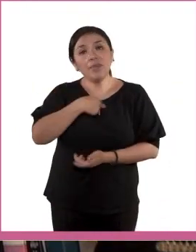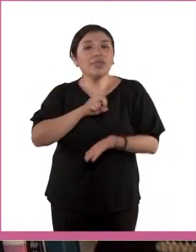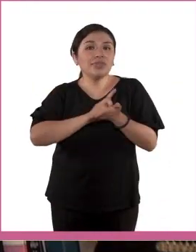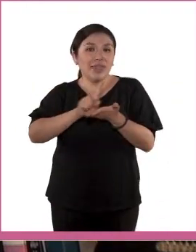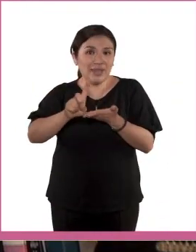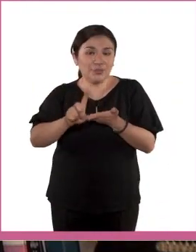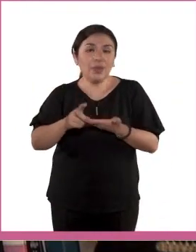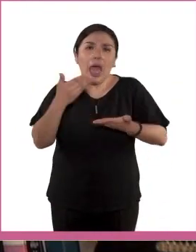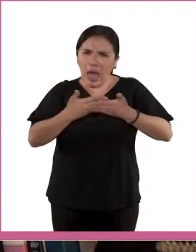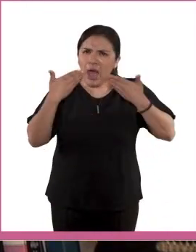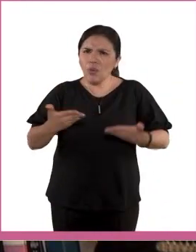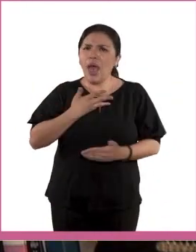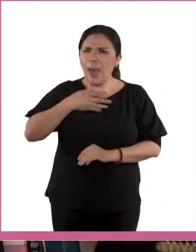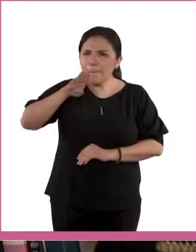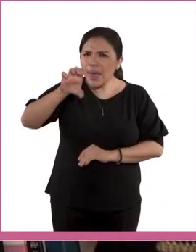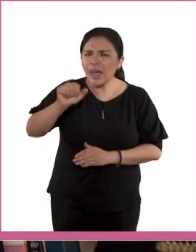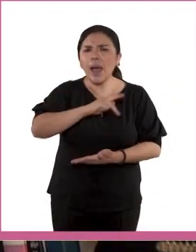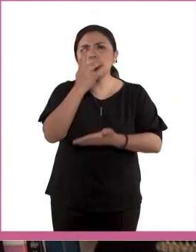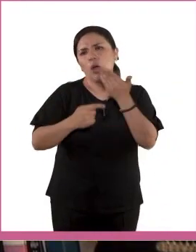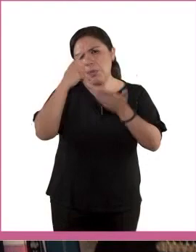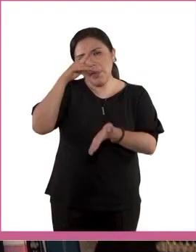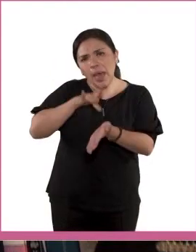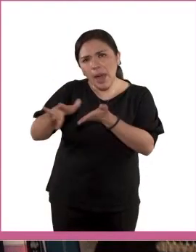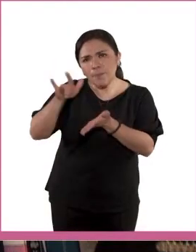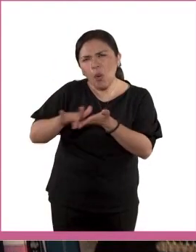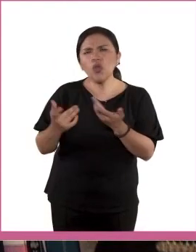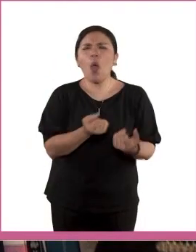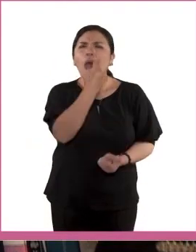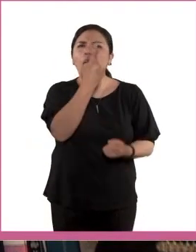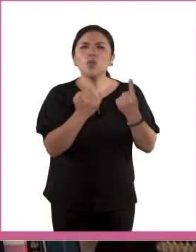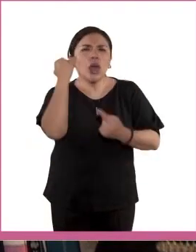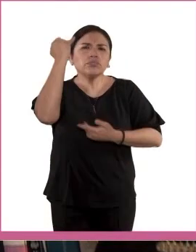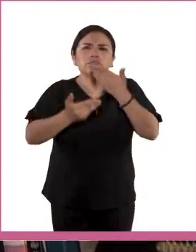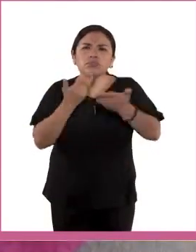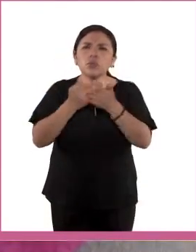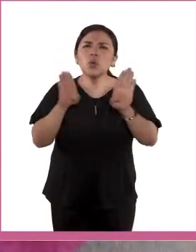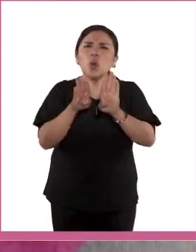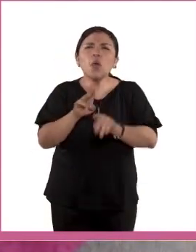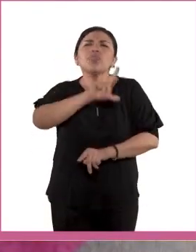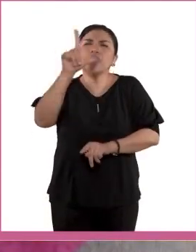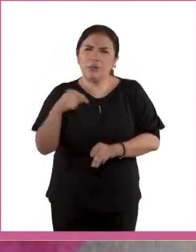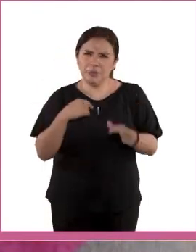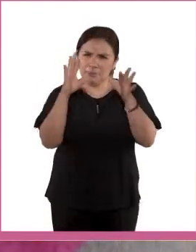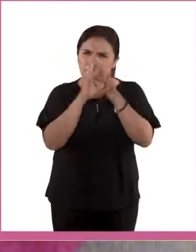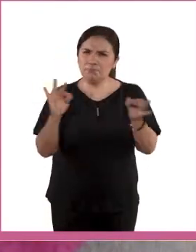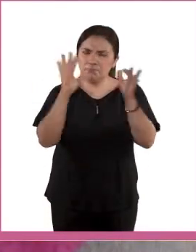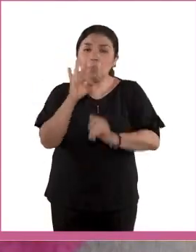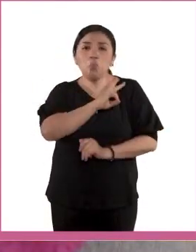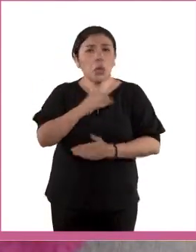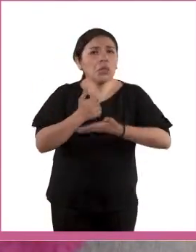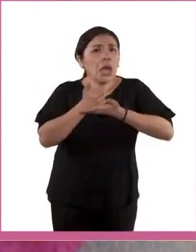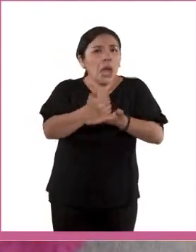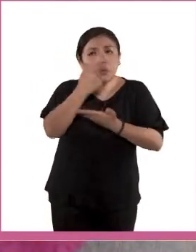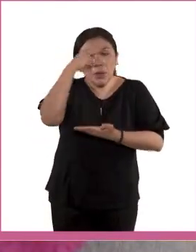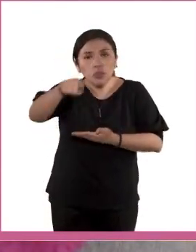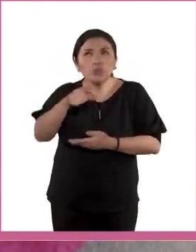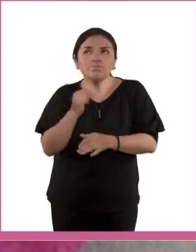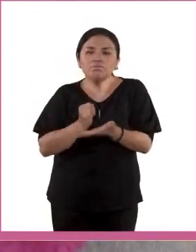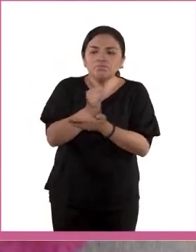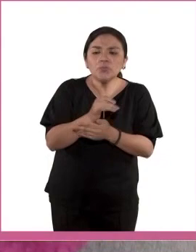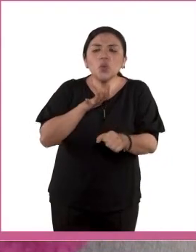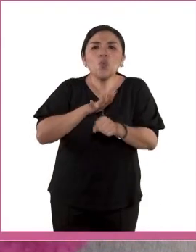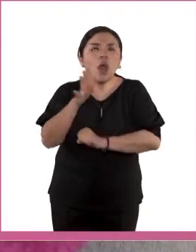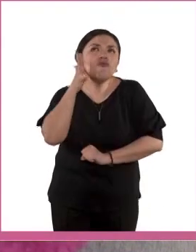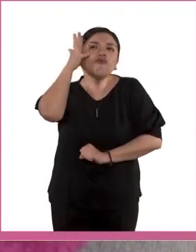nuestro derecho. Actualmente hay becas, programas de apoyo y algunas iniciativas de las que después hablaremos y que podrían ayudarnos a